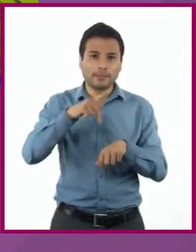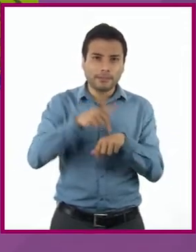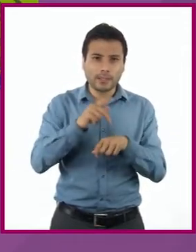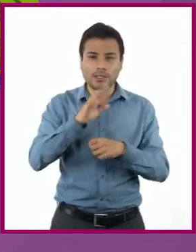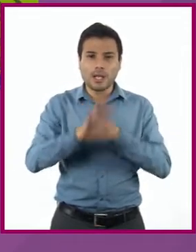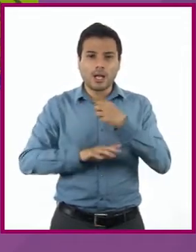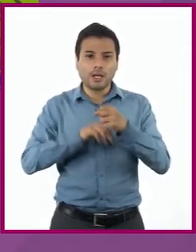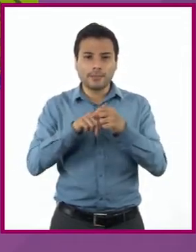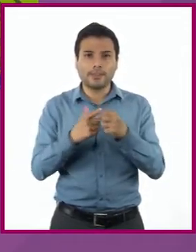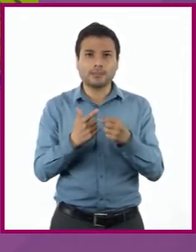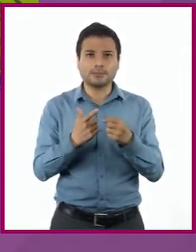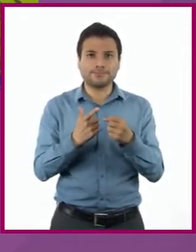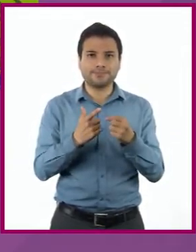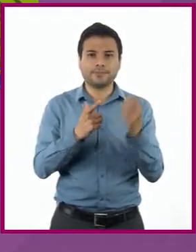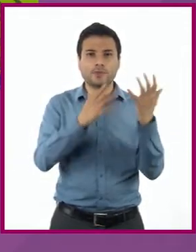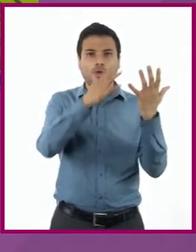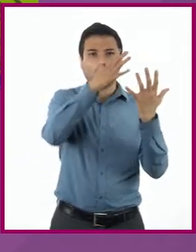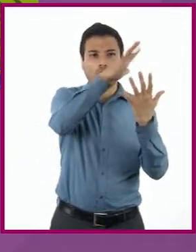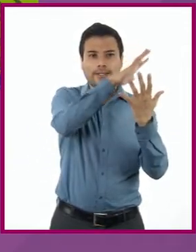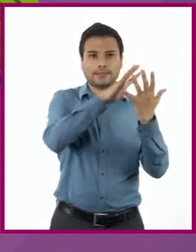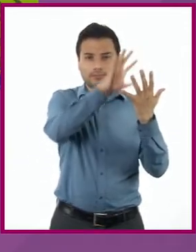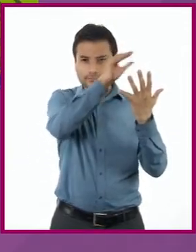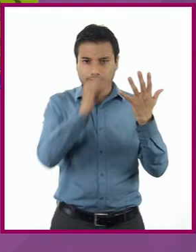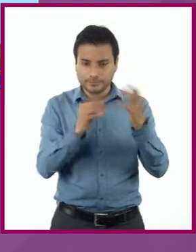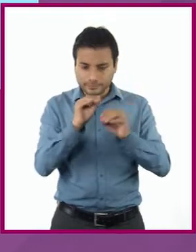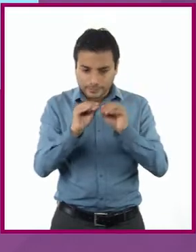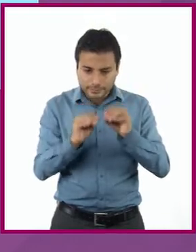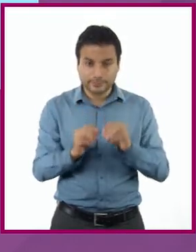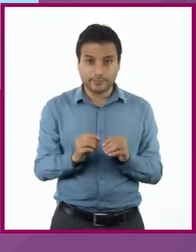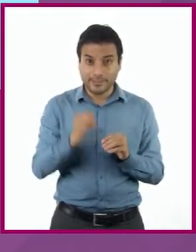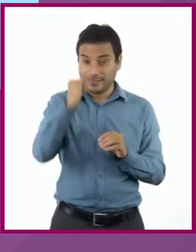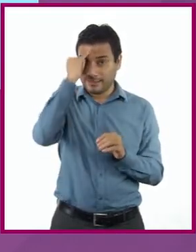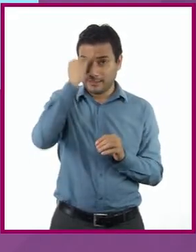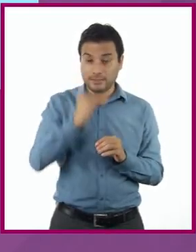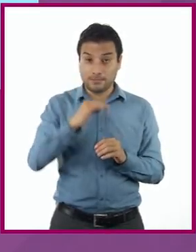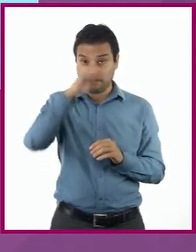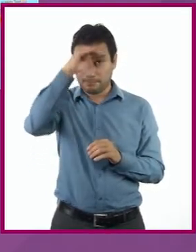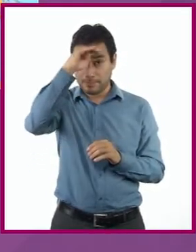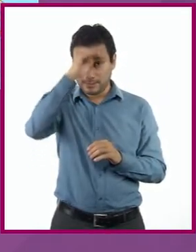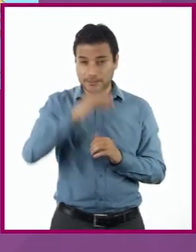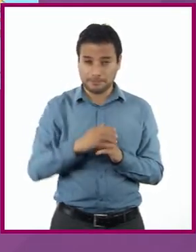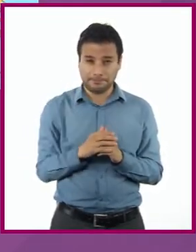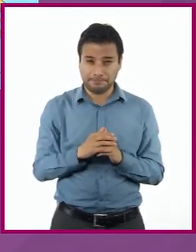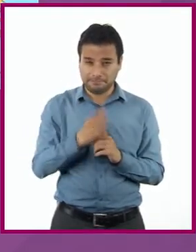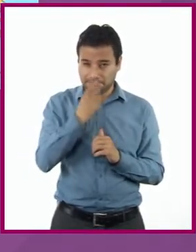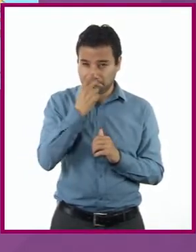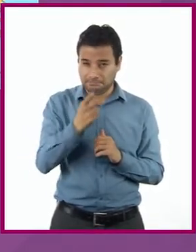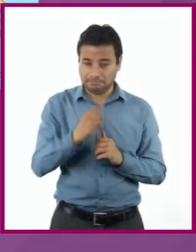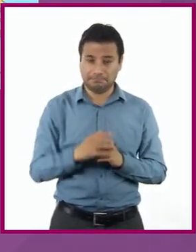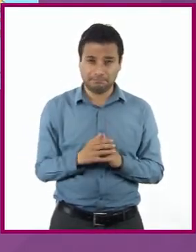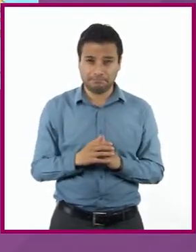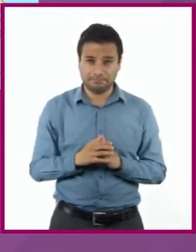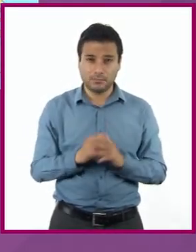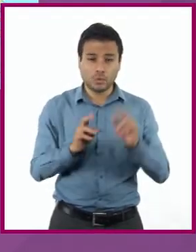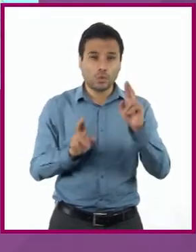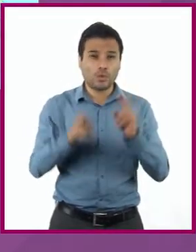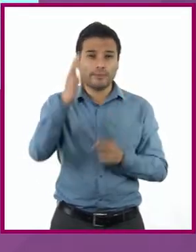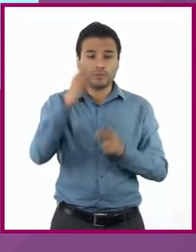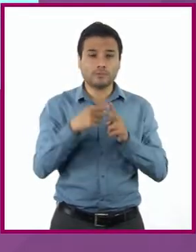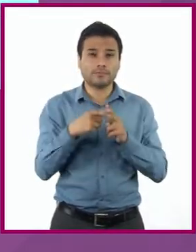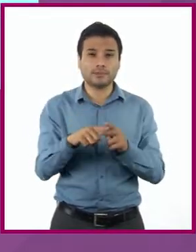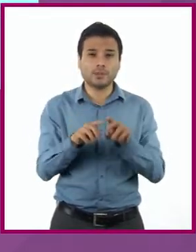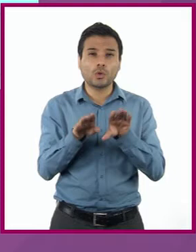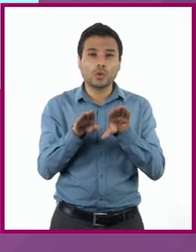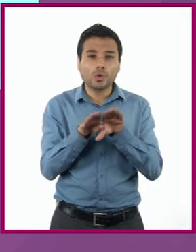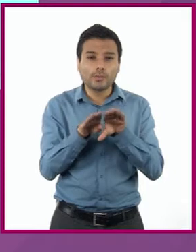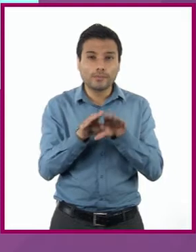de las hojas de los árboles. En la India, los indios creyentes del hinduismo piensan que el universo se originó en